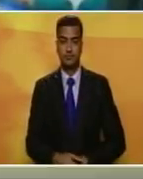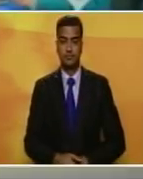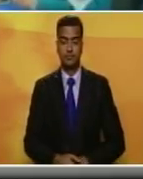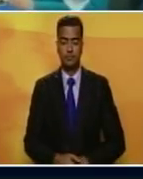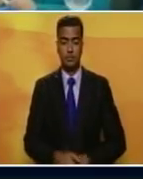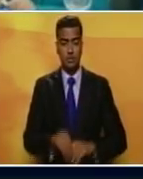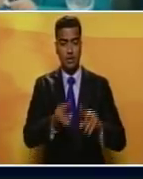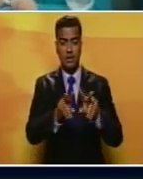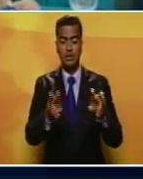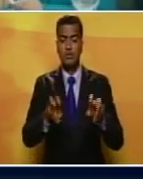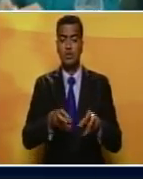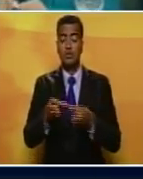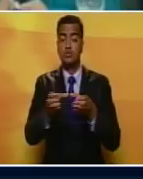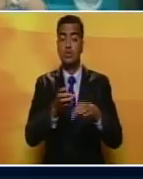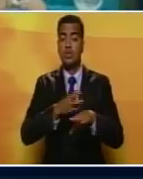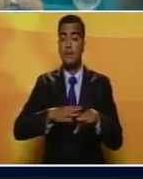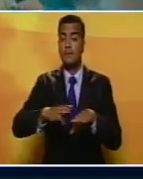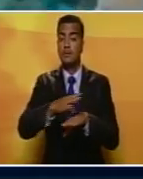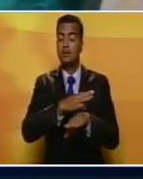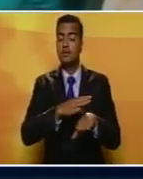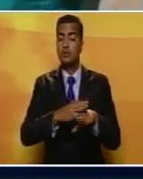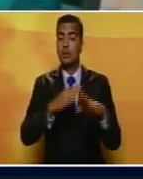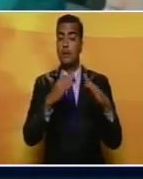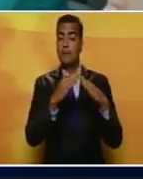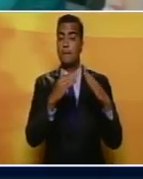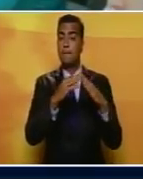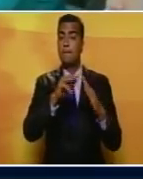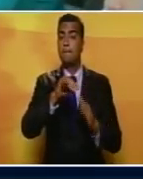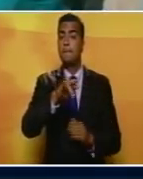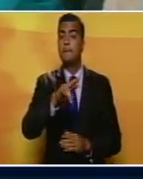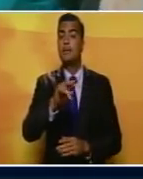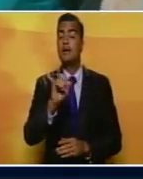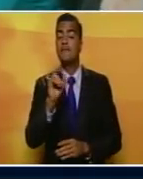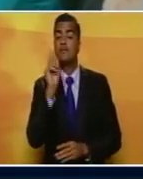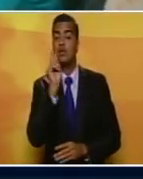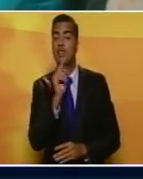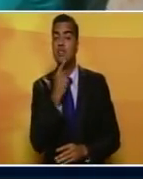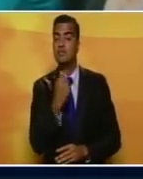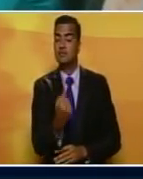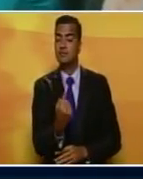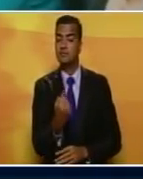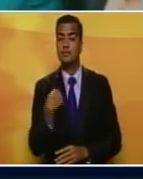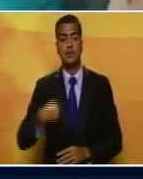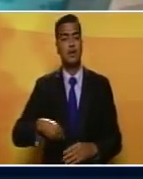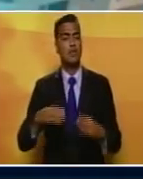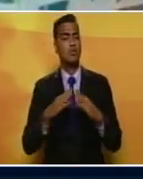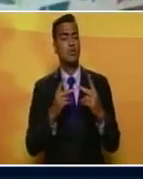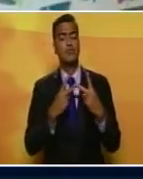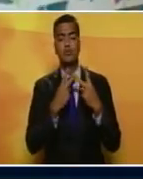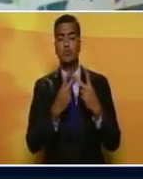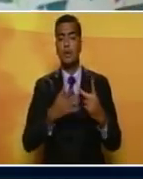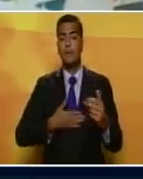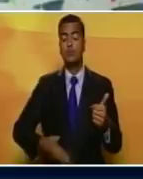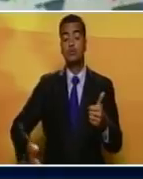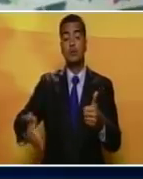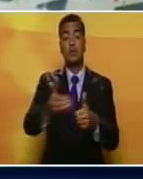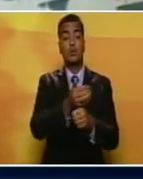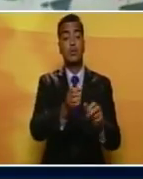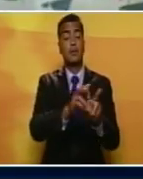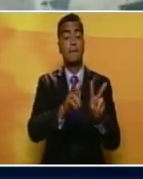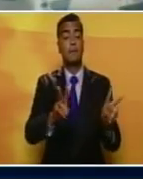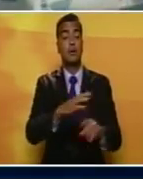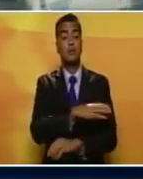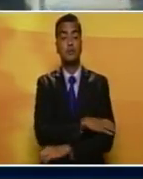una reunión del Consejo de Ministros desde el Palacio de Miraflores, el mandatario nacional afirmó tener toda la voluntad para llegar a un acuerdo de paz